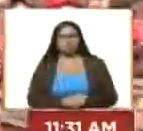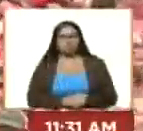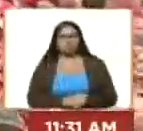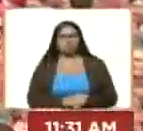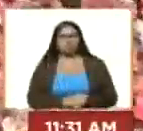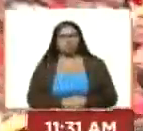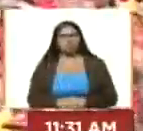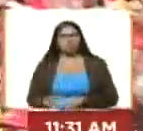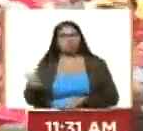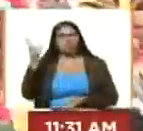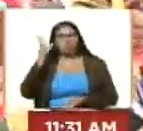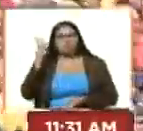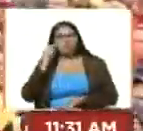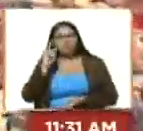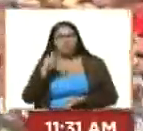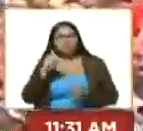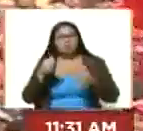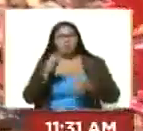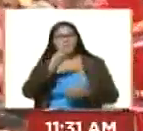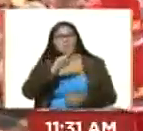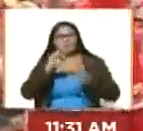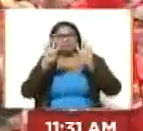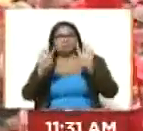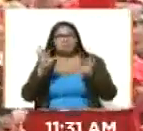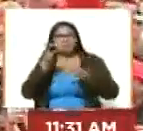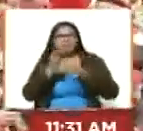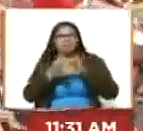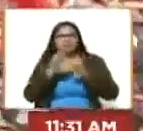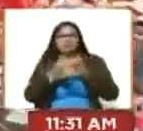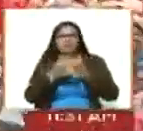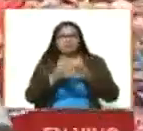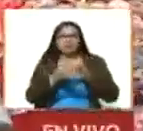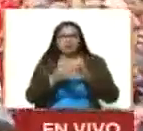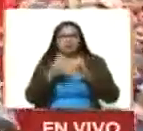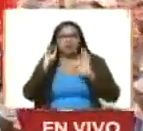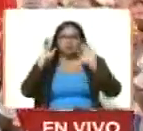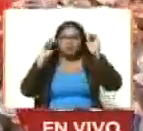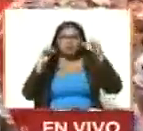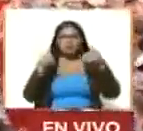óigase bien, 29 de septiembre, era para ver si estaban atentos,